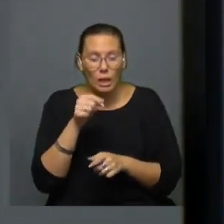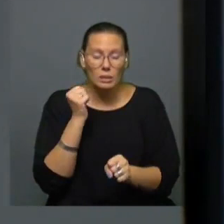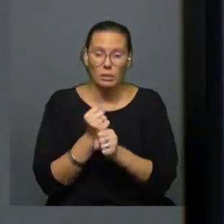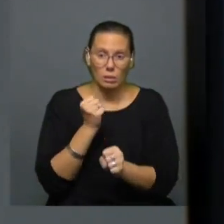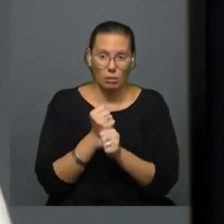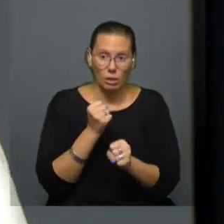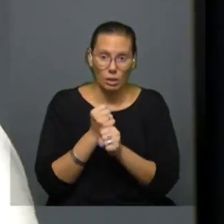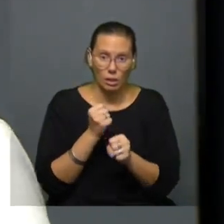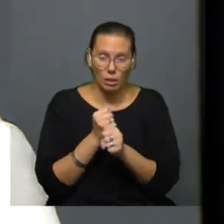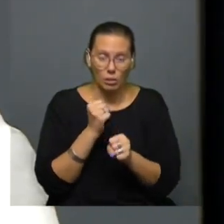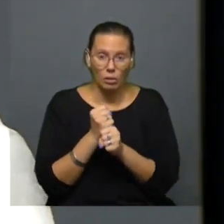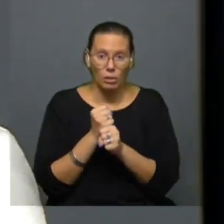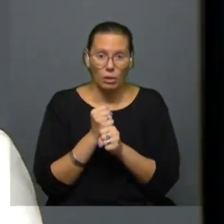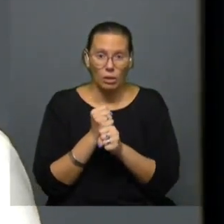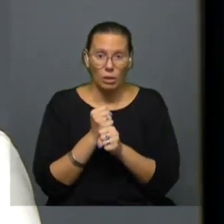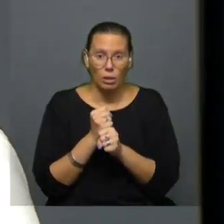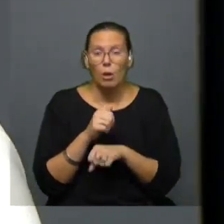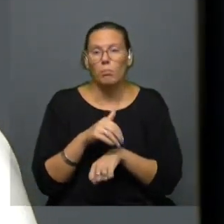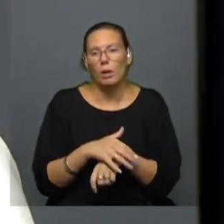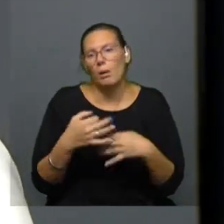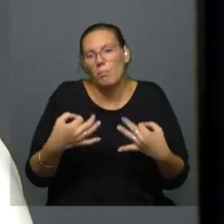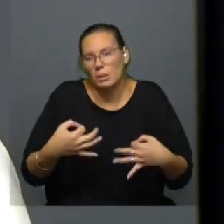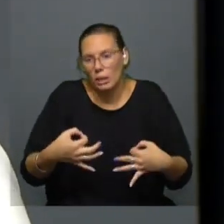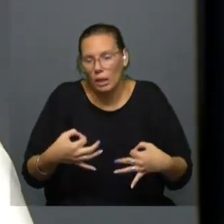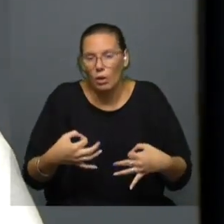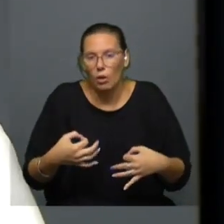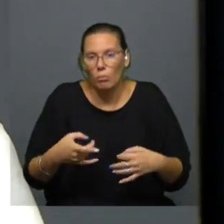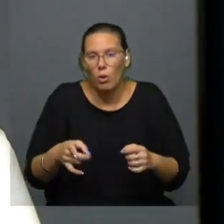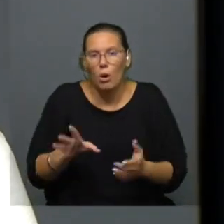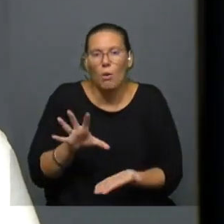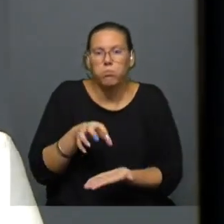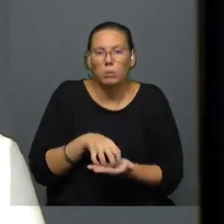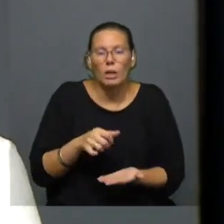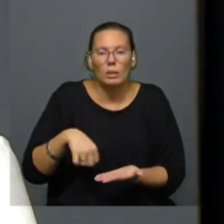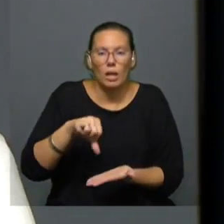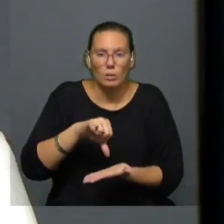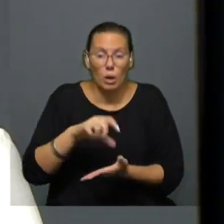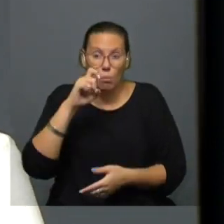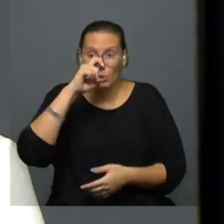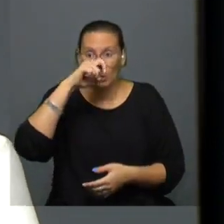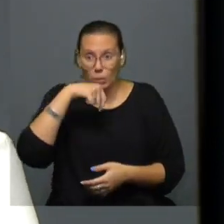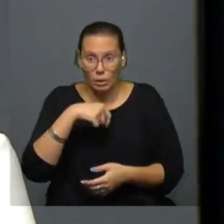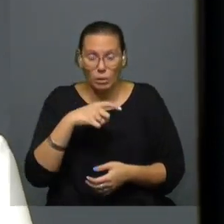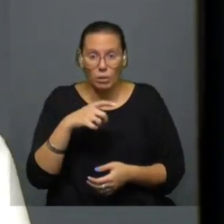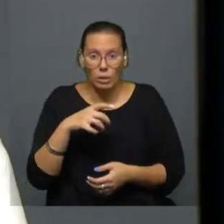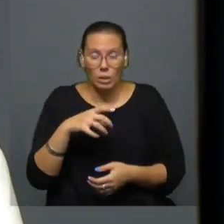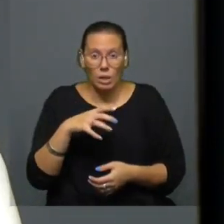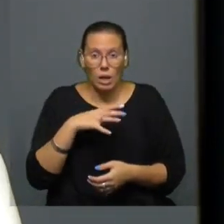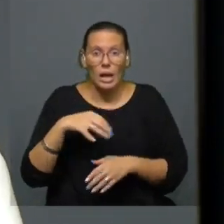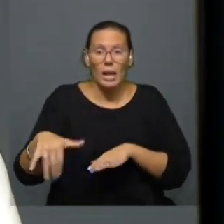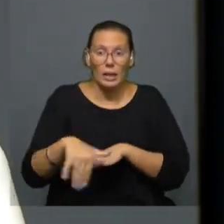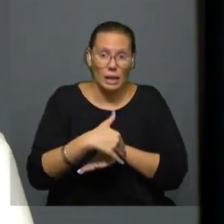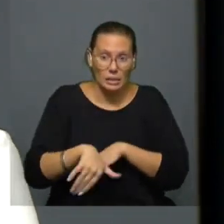trabajo, hubo instancias particulares como las marcas de la ciudad de Montevideo que están en la